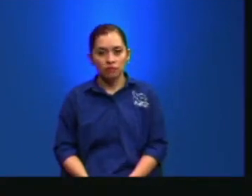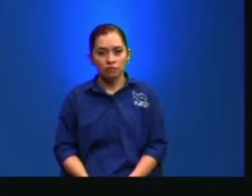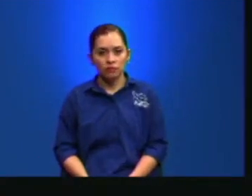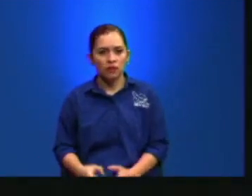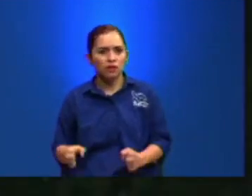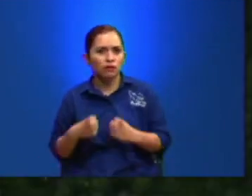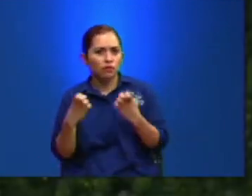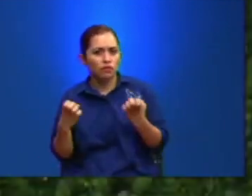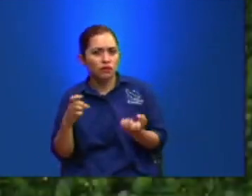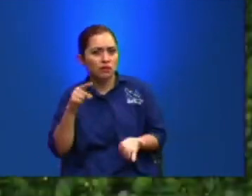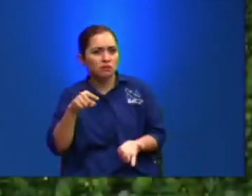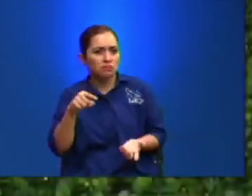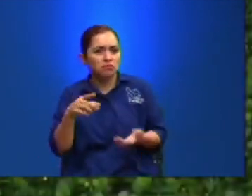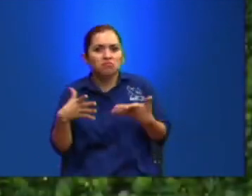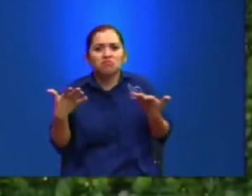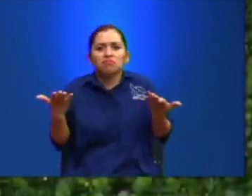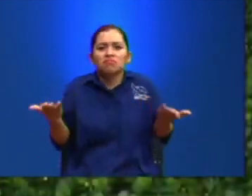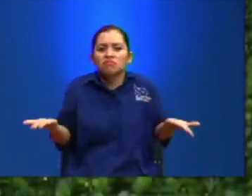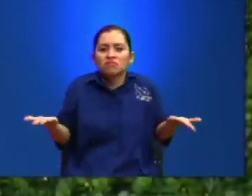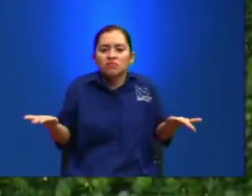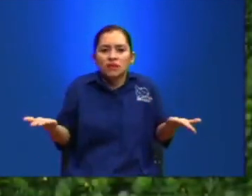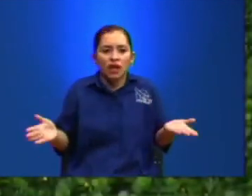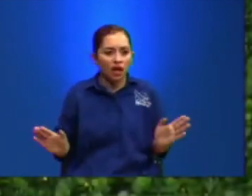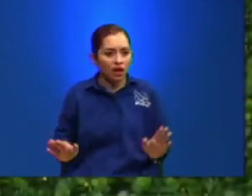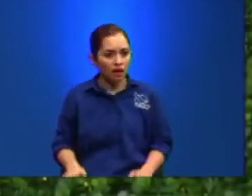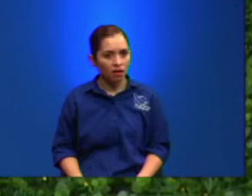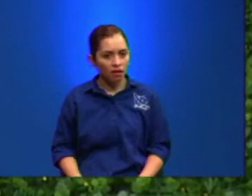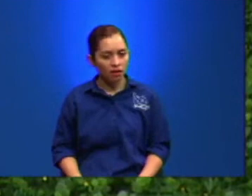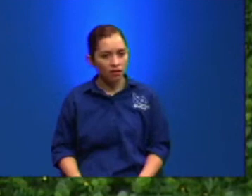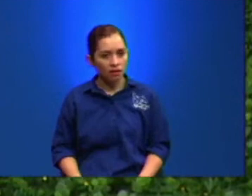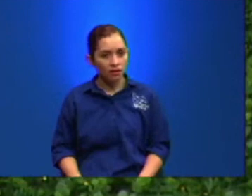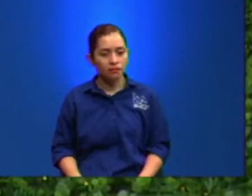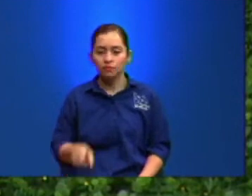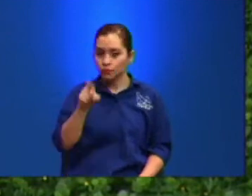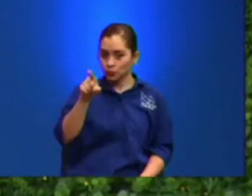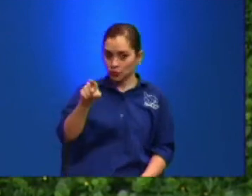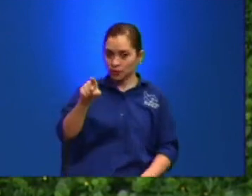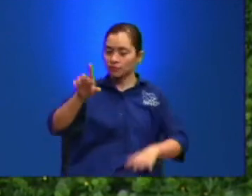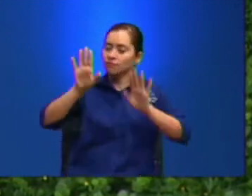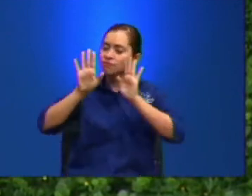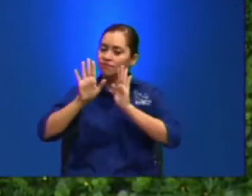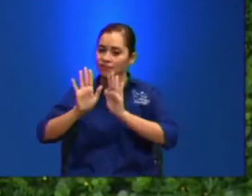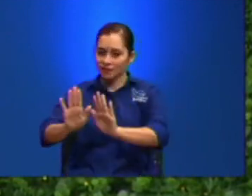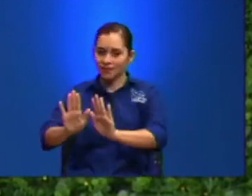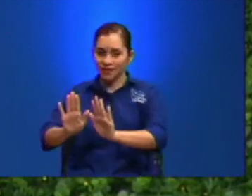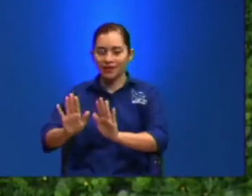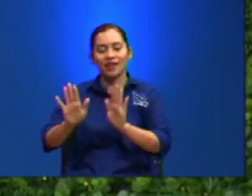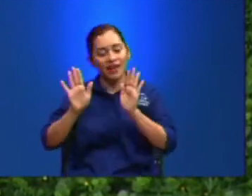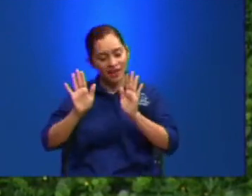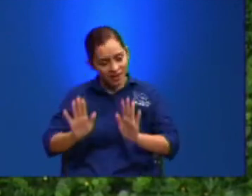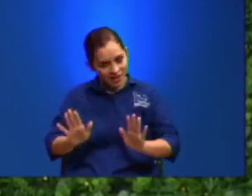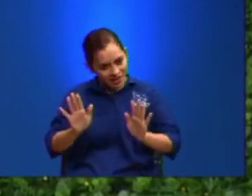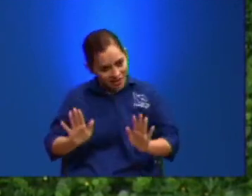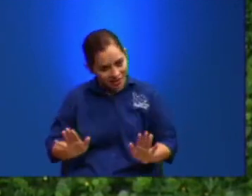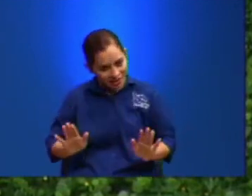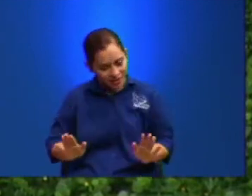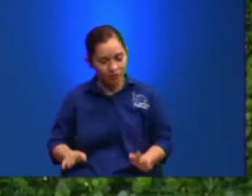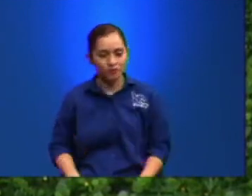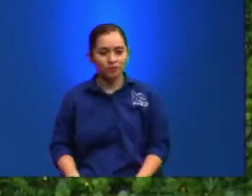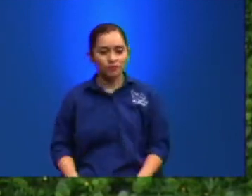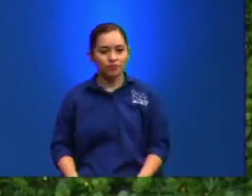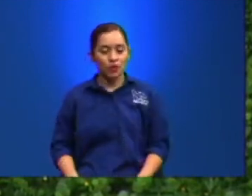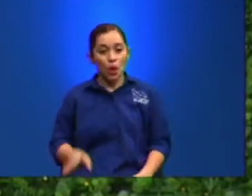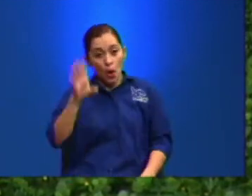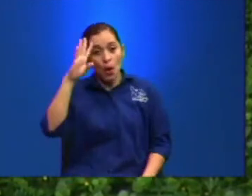que me enteré de gm hombre no me interrumpa cuando yo veo estos amores falsos